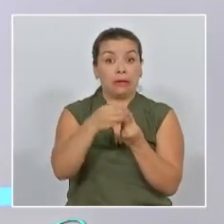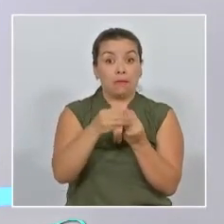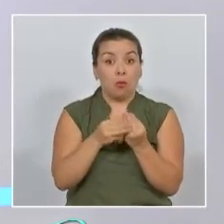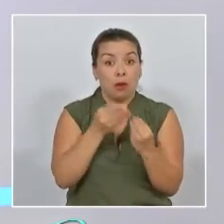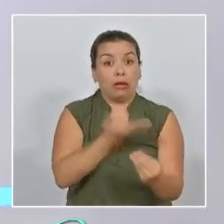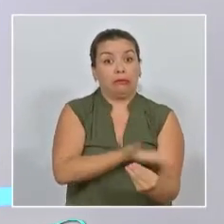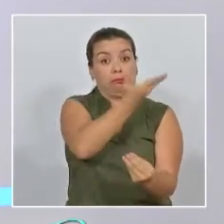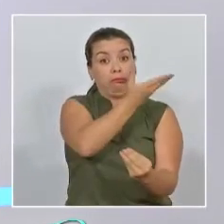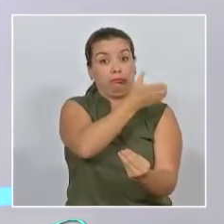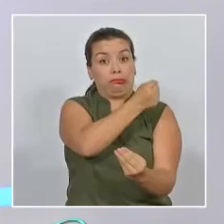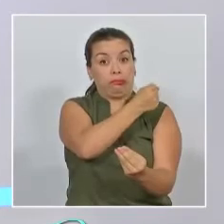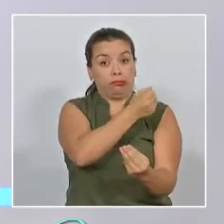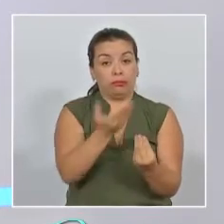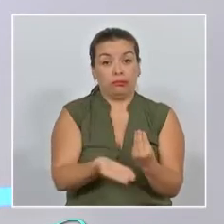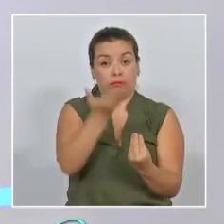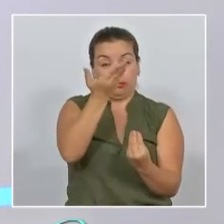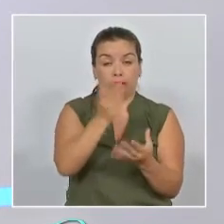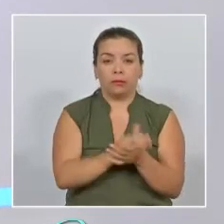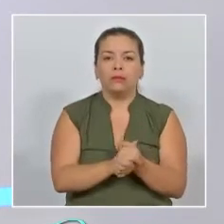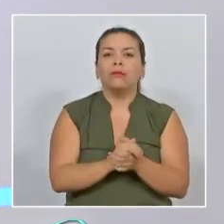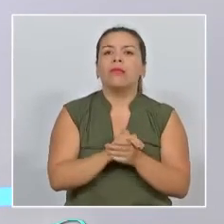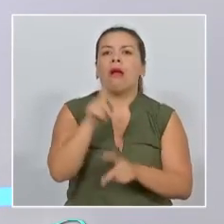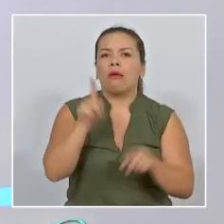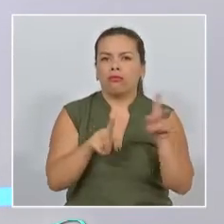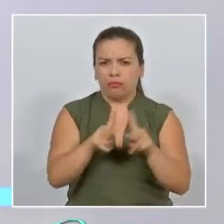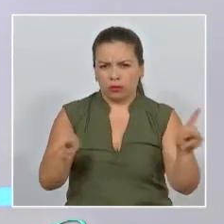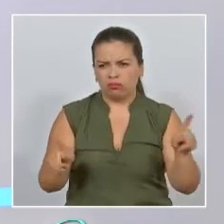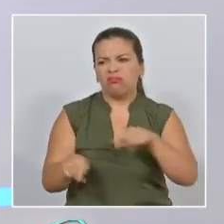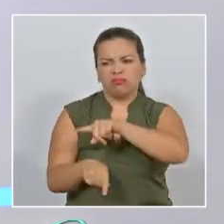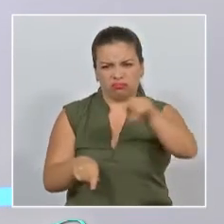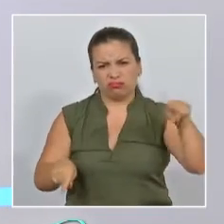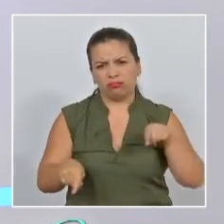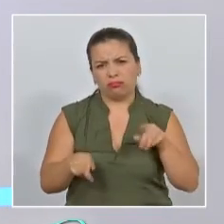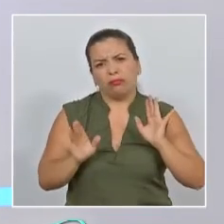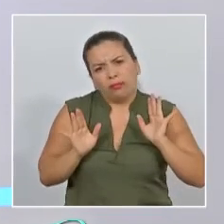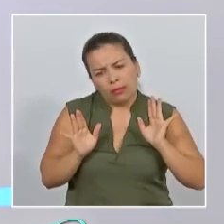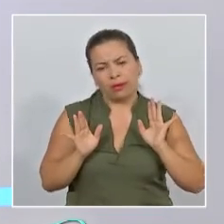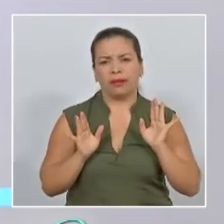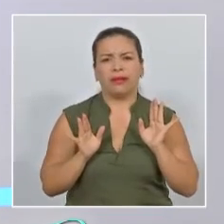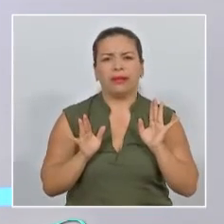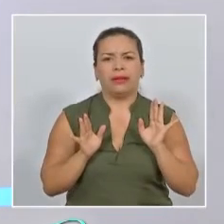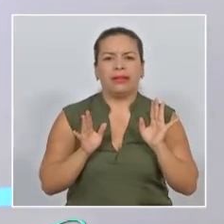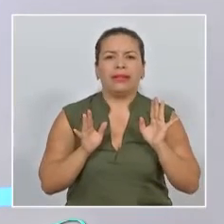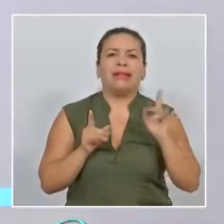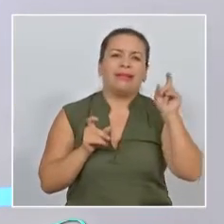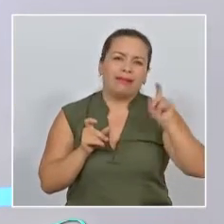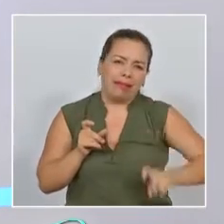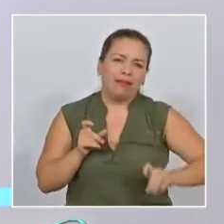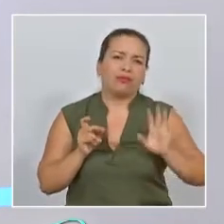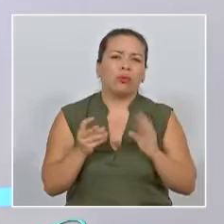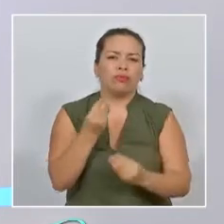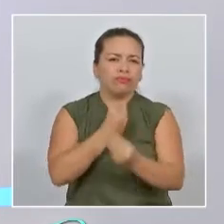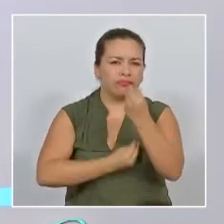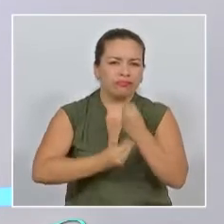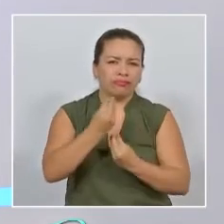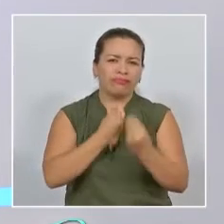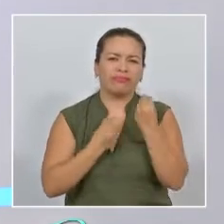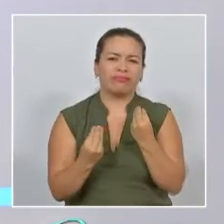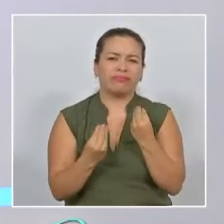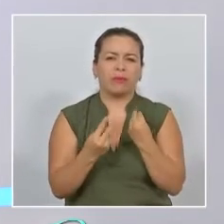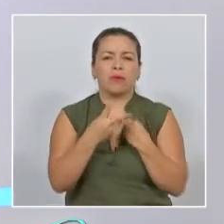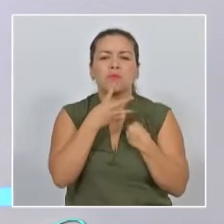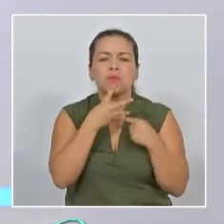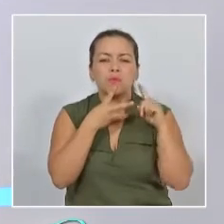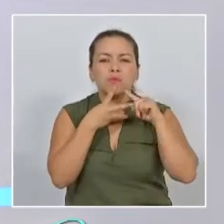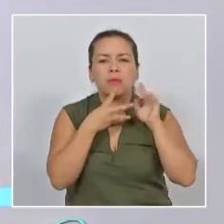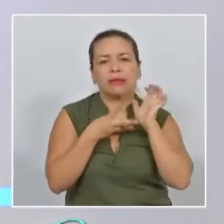presión arterial. Las personas adicionalmente en estos casos deben de hacer ayunos con frecuencia.